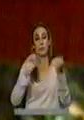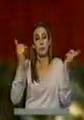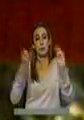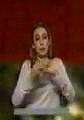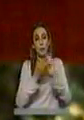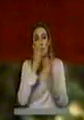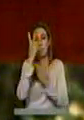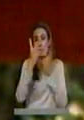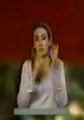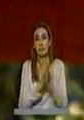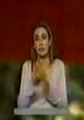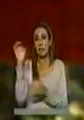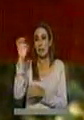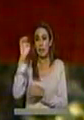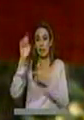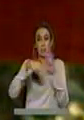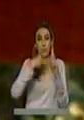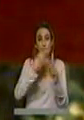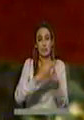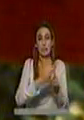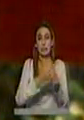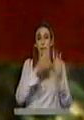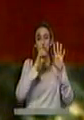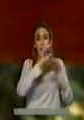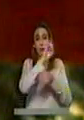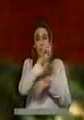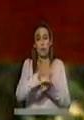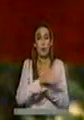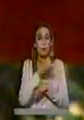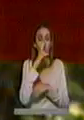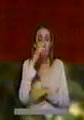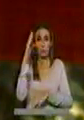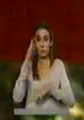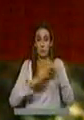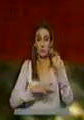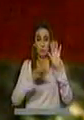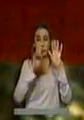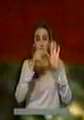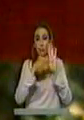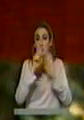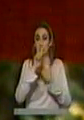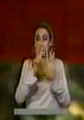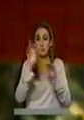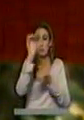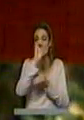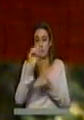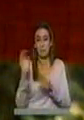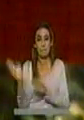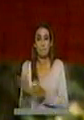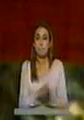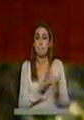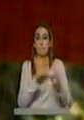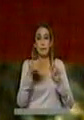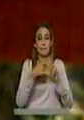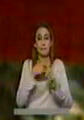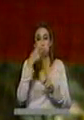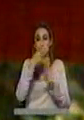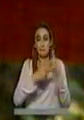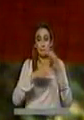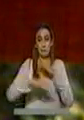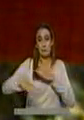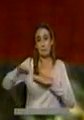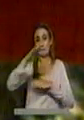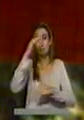Sí, de enero a junio ya tuvimos un 7.5% de incremento, pero por supuesto los primeros meses del año no son la temporada